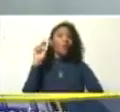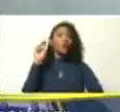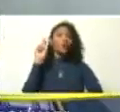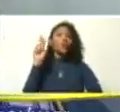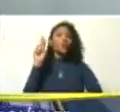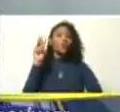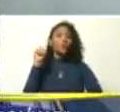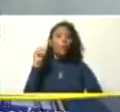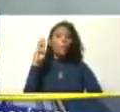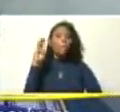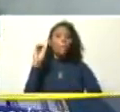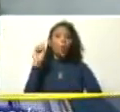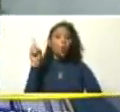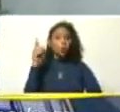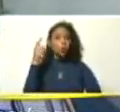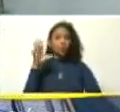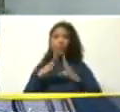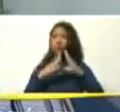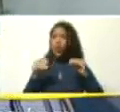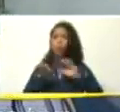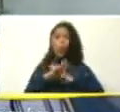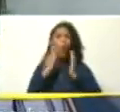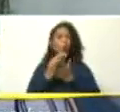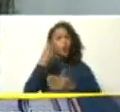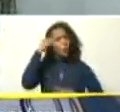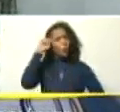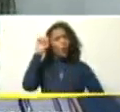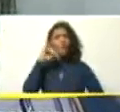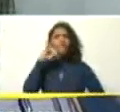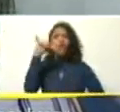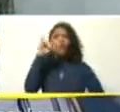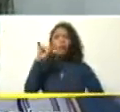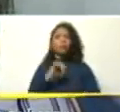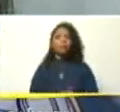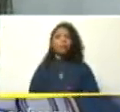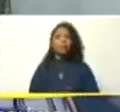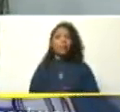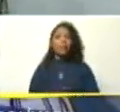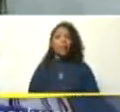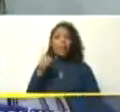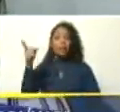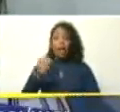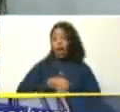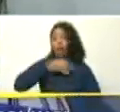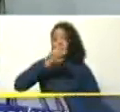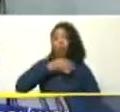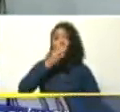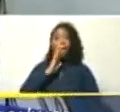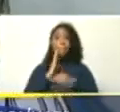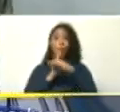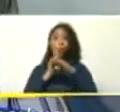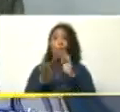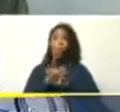mundo recuerda, pues, Radio Rumbo informa y aparecía la voz de Desiré y se paralizaba el